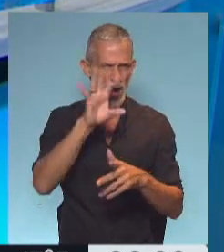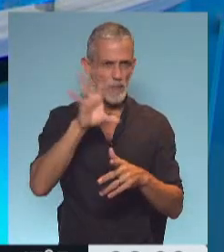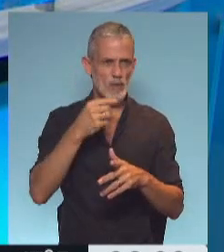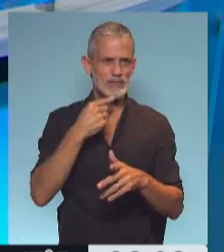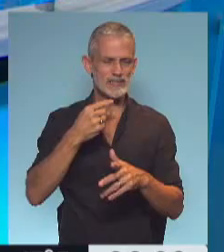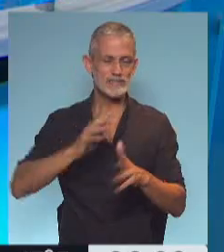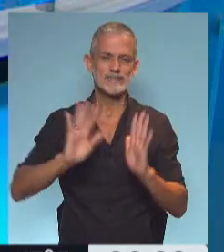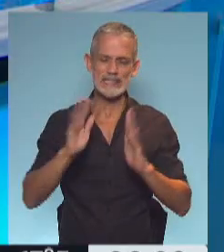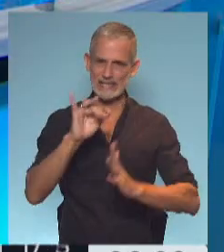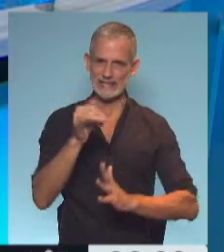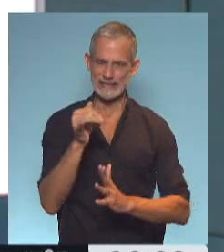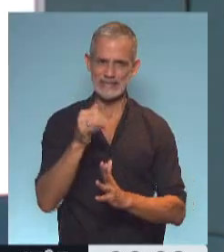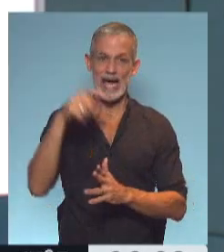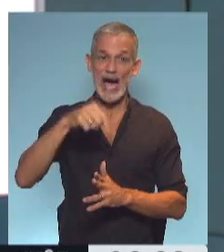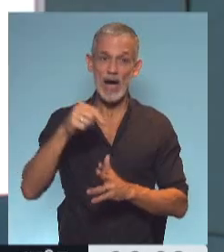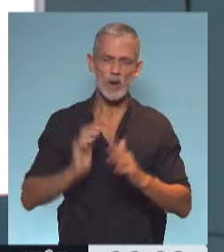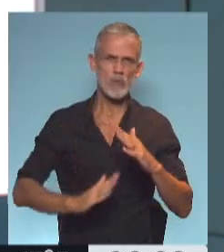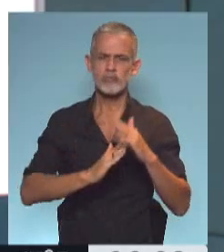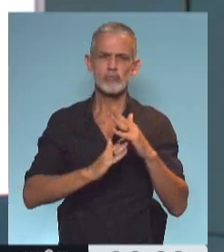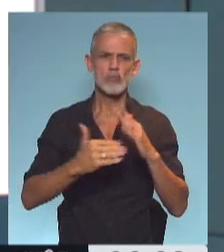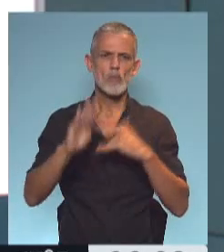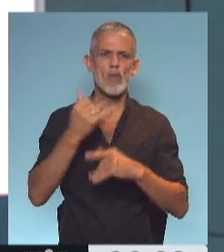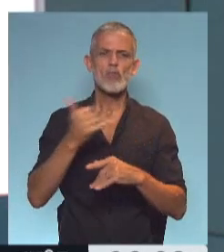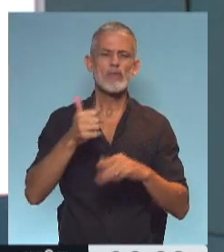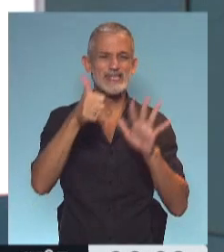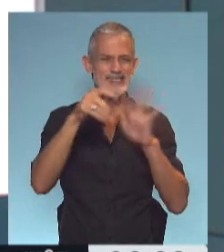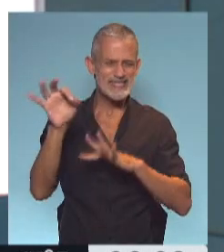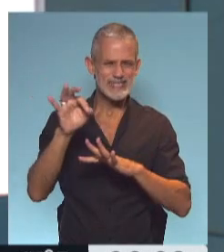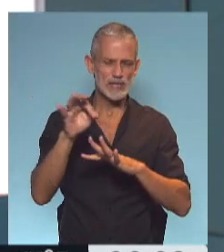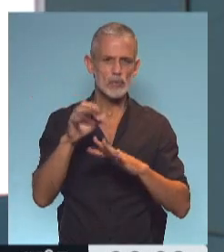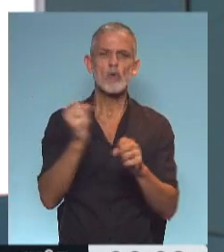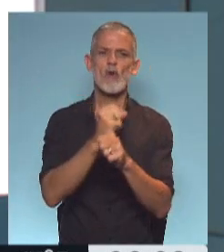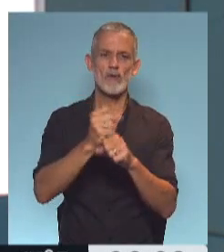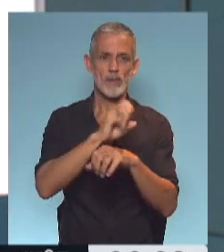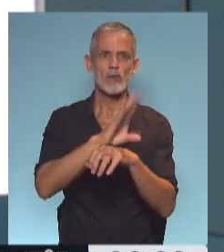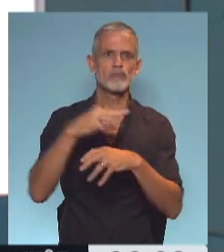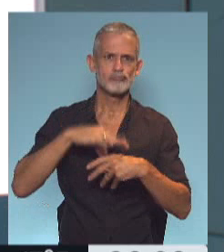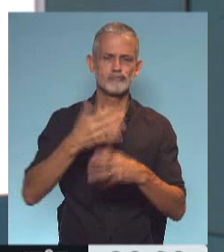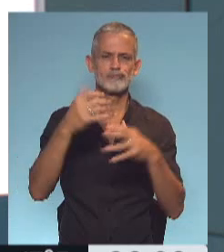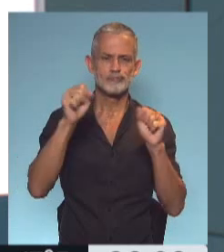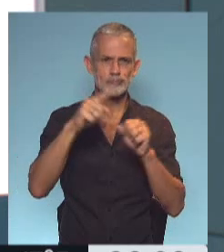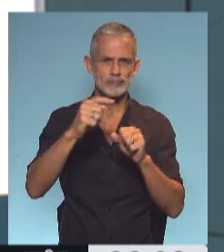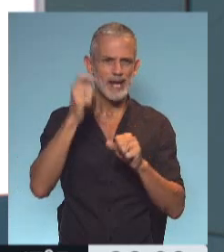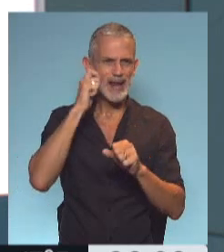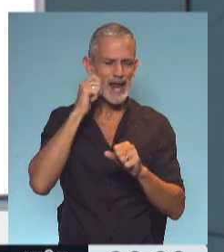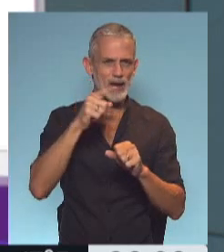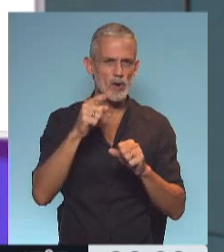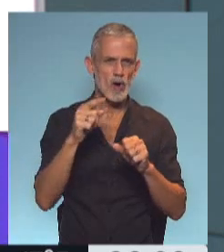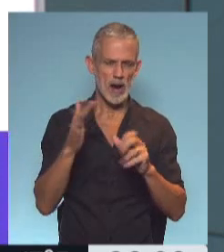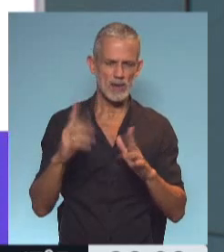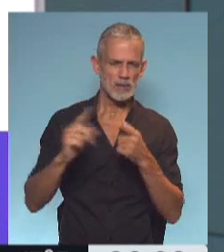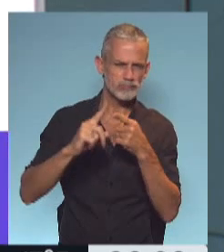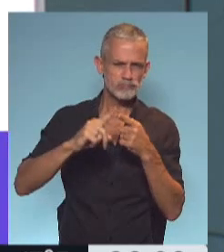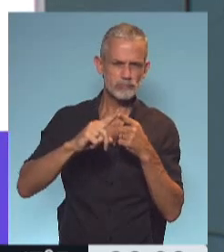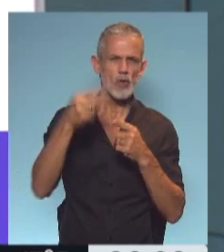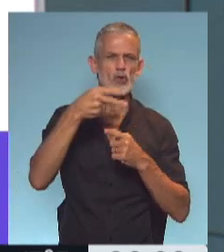La Rioja probablemente es el epicentro actual, con los 600 casos confirmados que ustedes mencionaban. En contacto con la gente de La Rioja en las